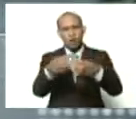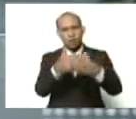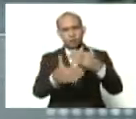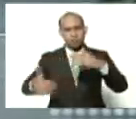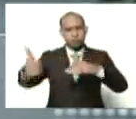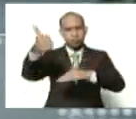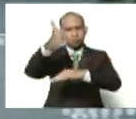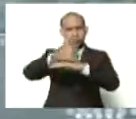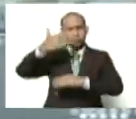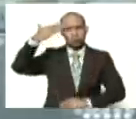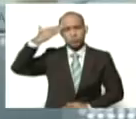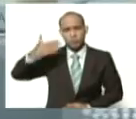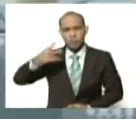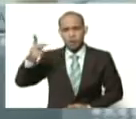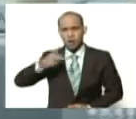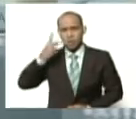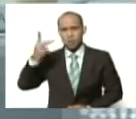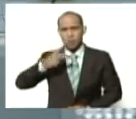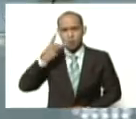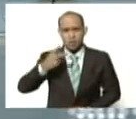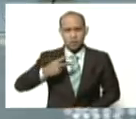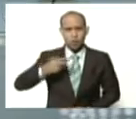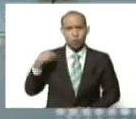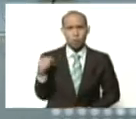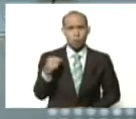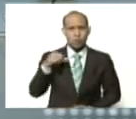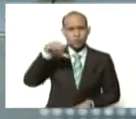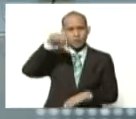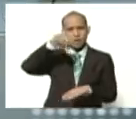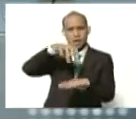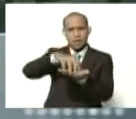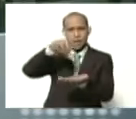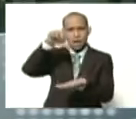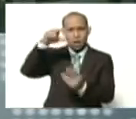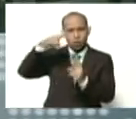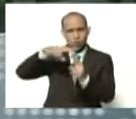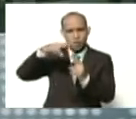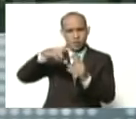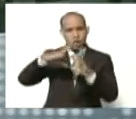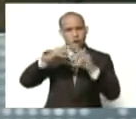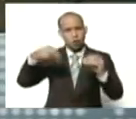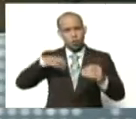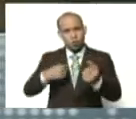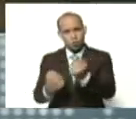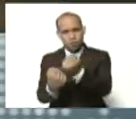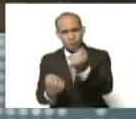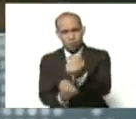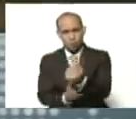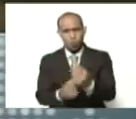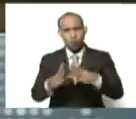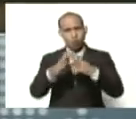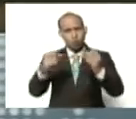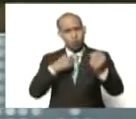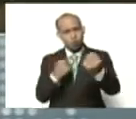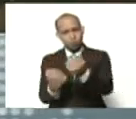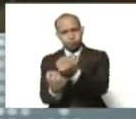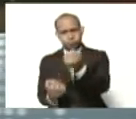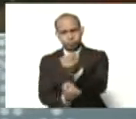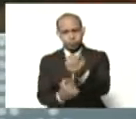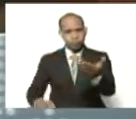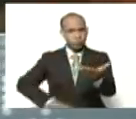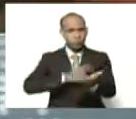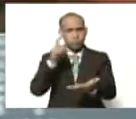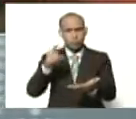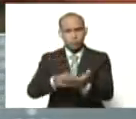político, militar, policial del Estado Táchira. Todo mi apoyo, todo el respaldo